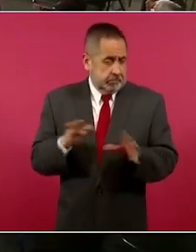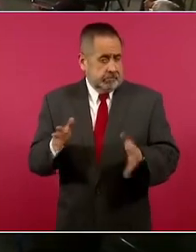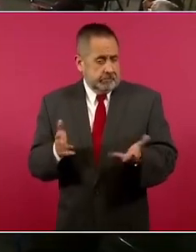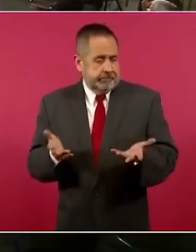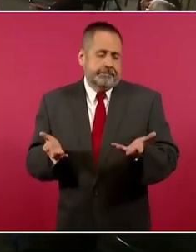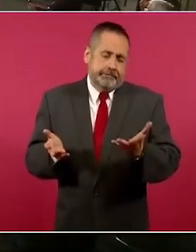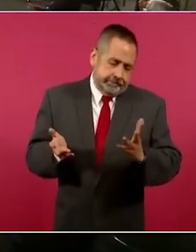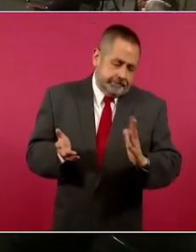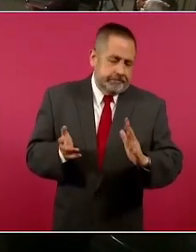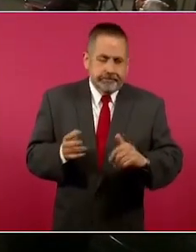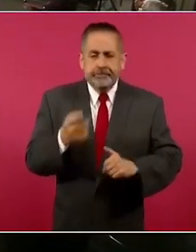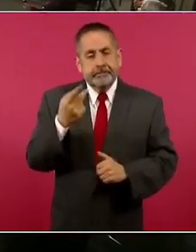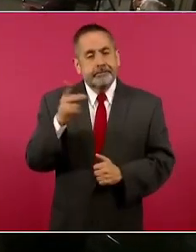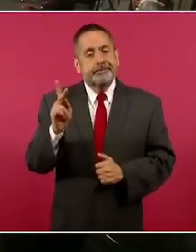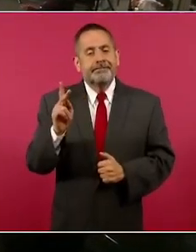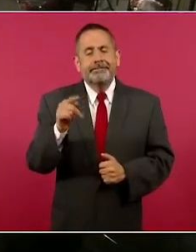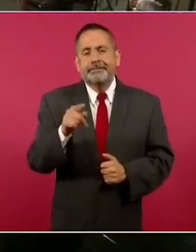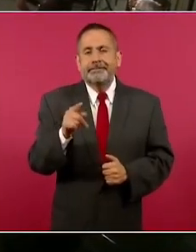Pero